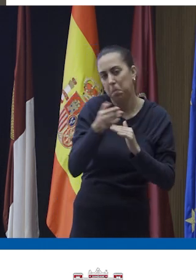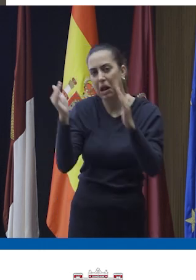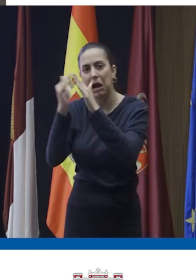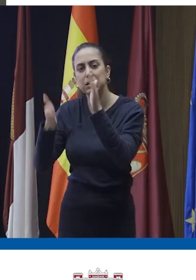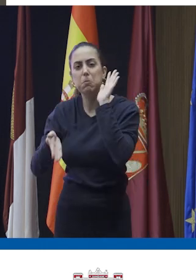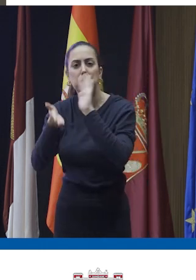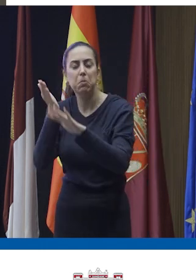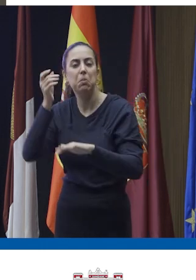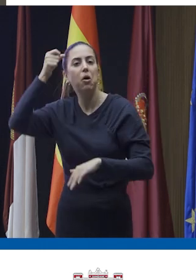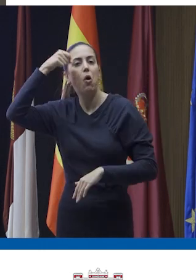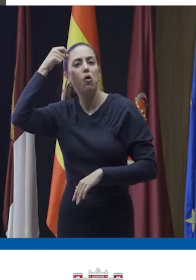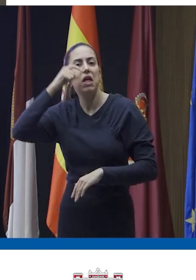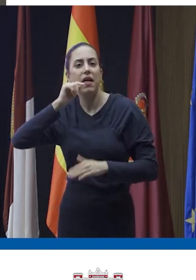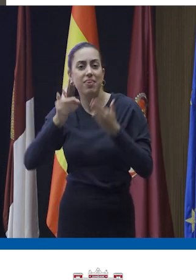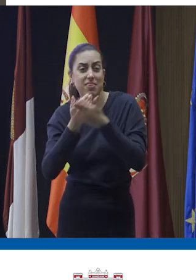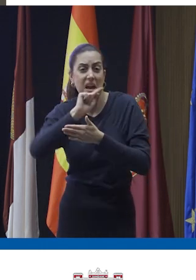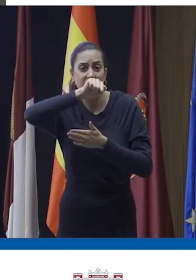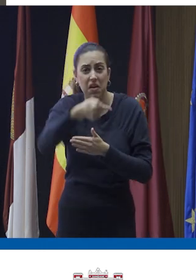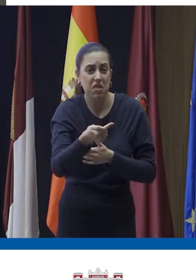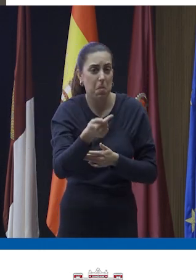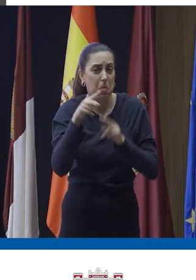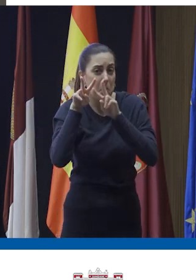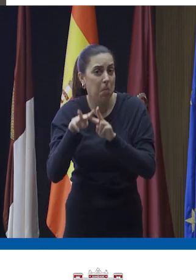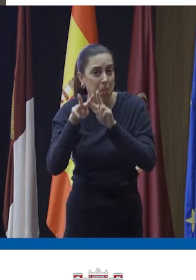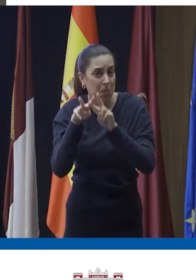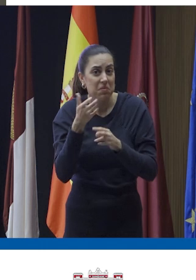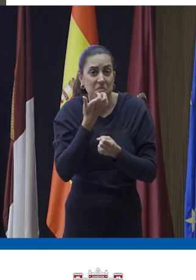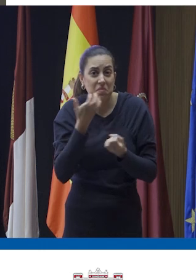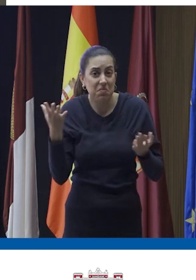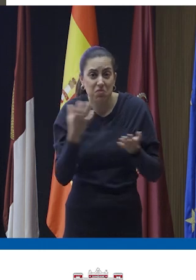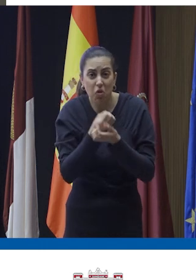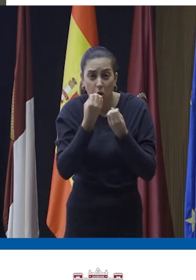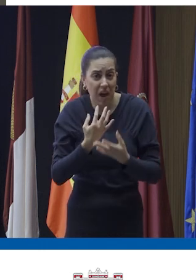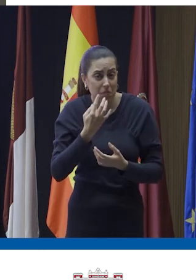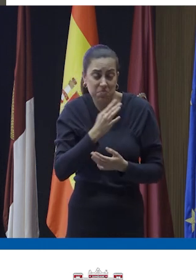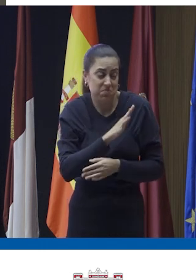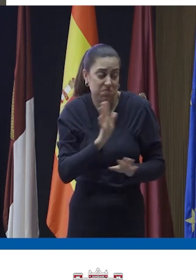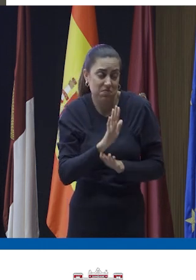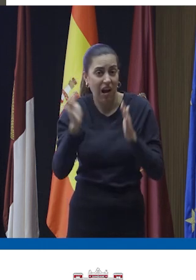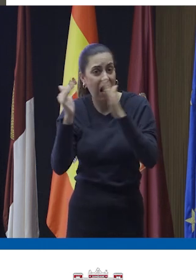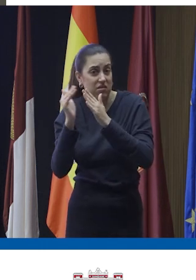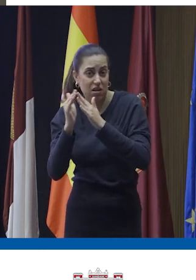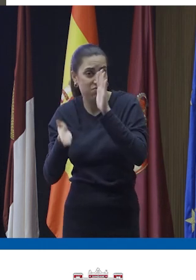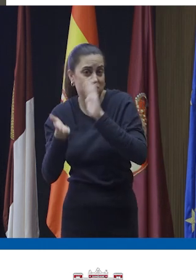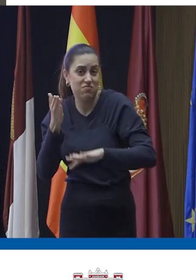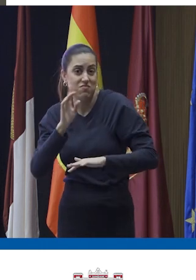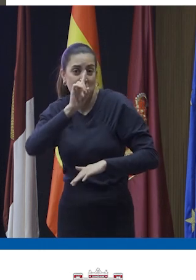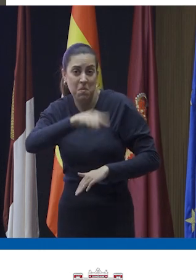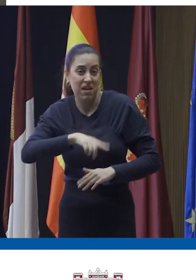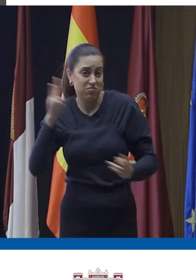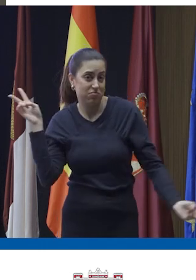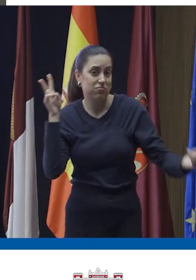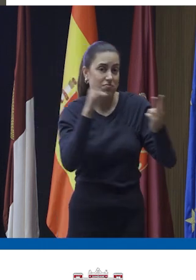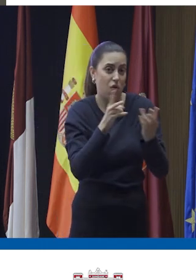gotas y al día siguiente se le realizan los chequeos. Se vuelve a casa y ya vuelve otra vez al mes. ¿Vale? O sea que la cirugía no es necesaria